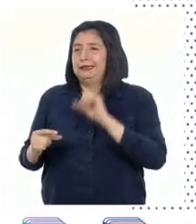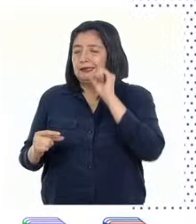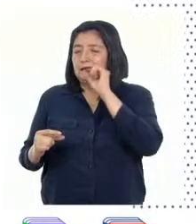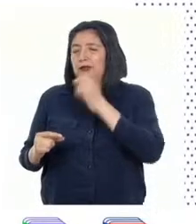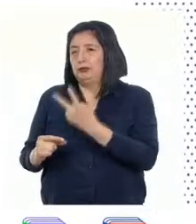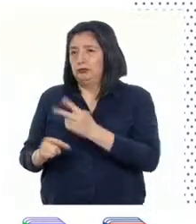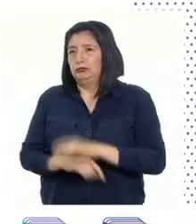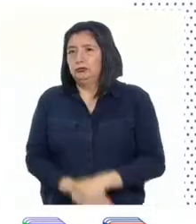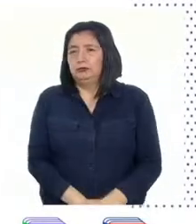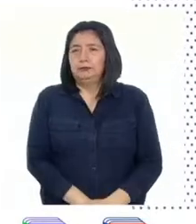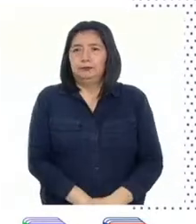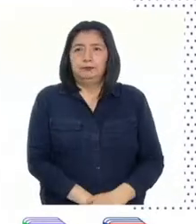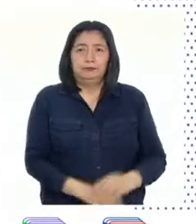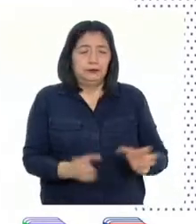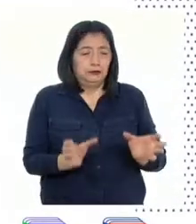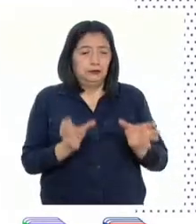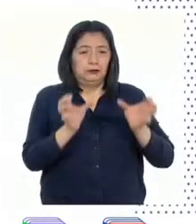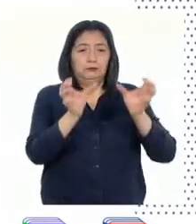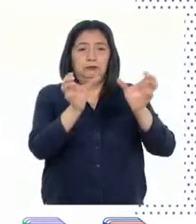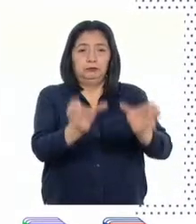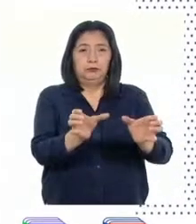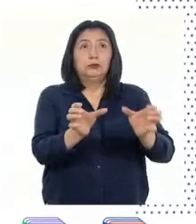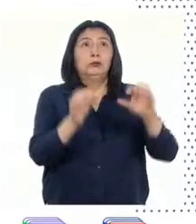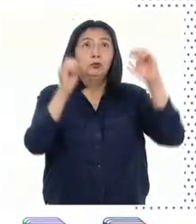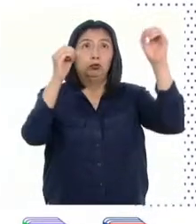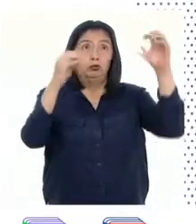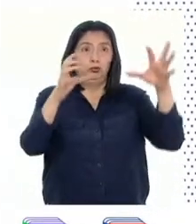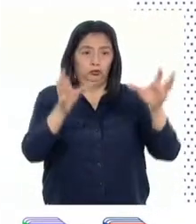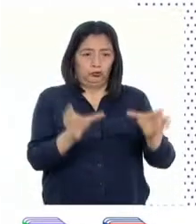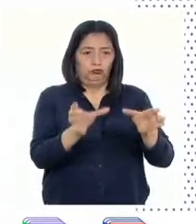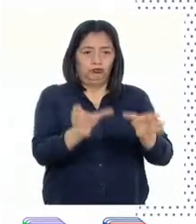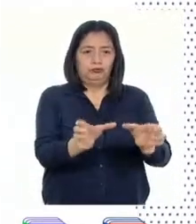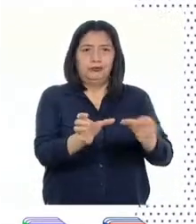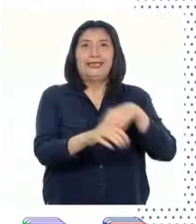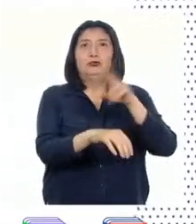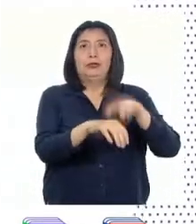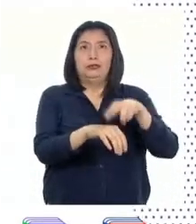2. Las coloqué en un lugar con luz natural.